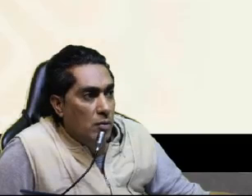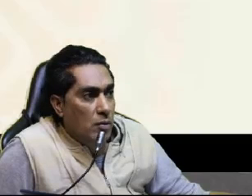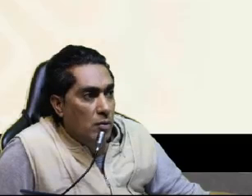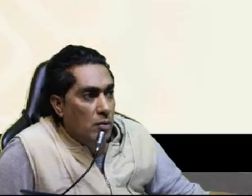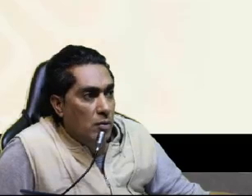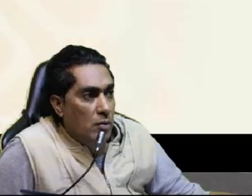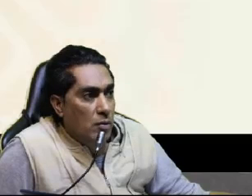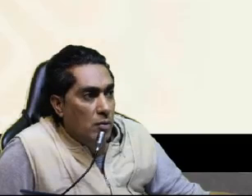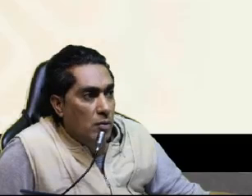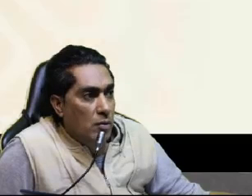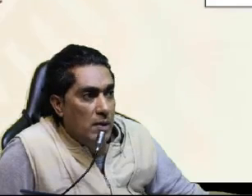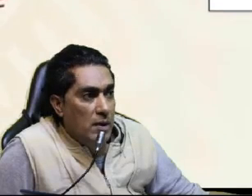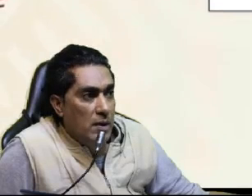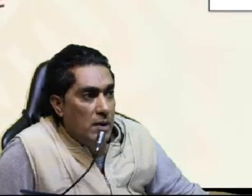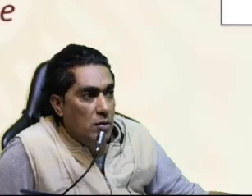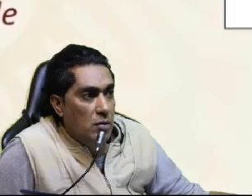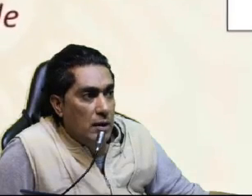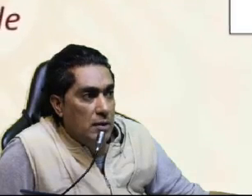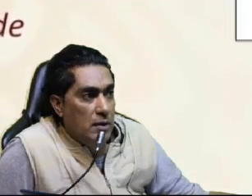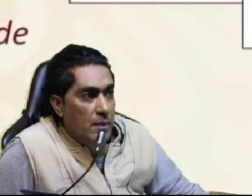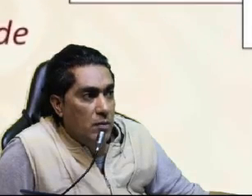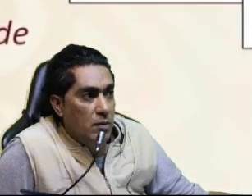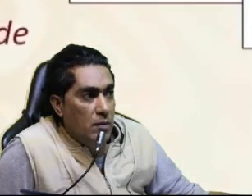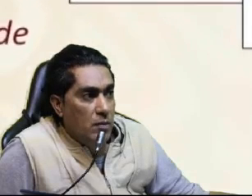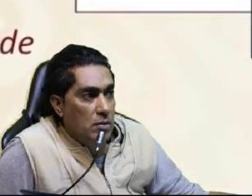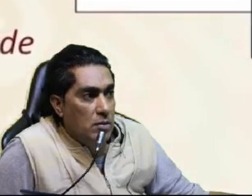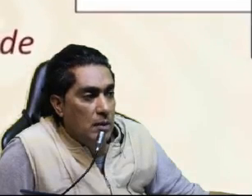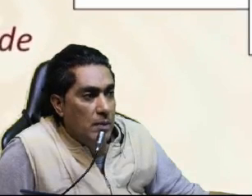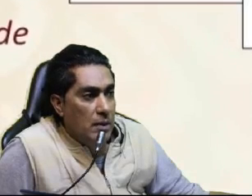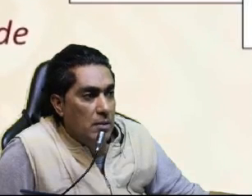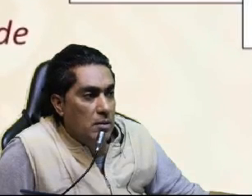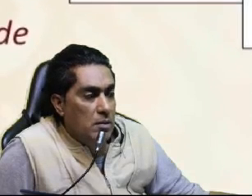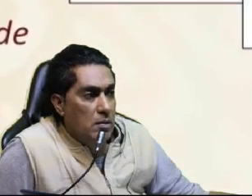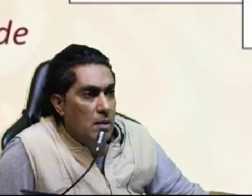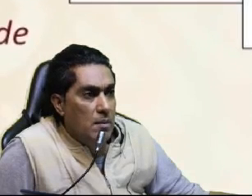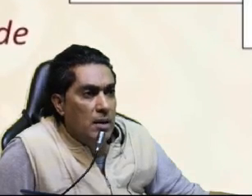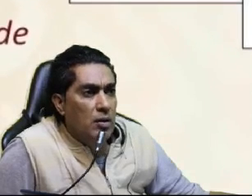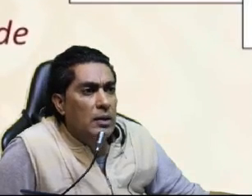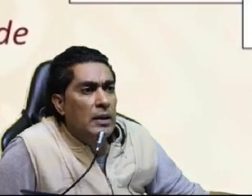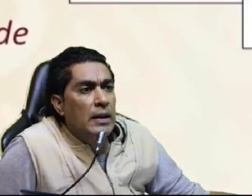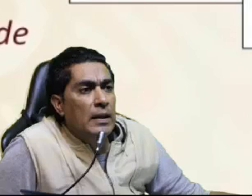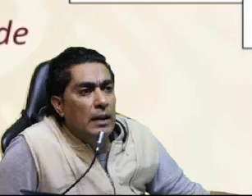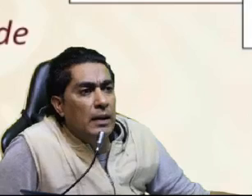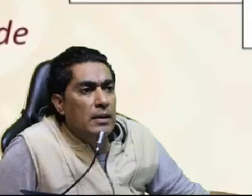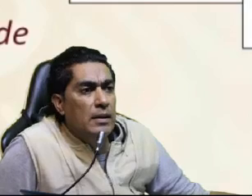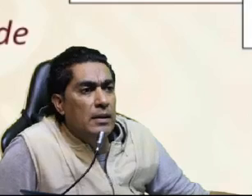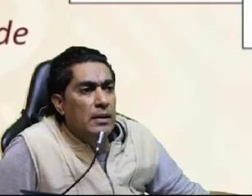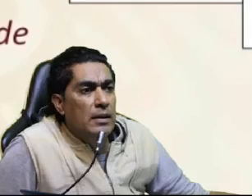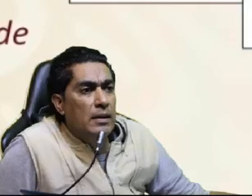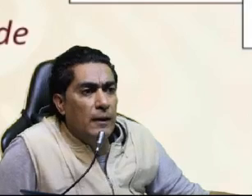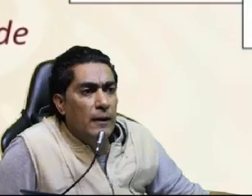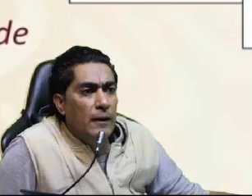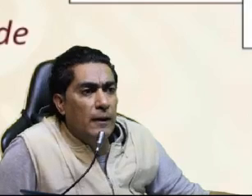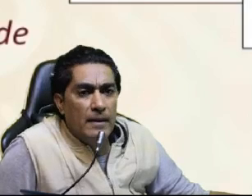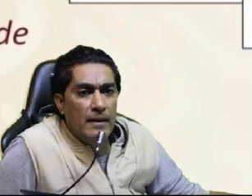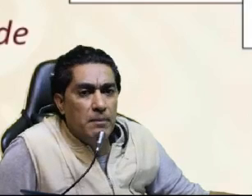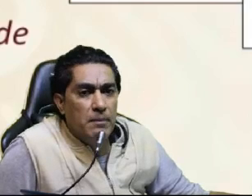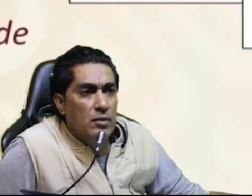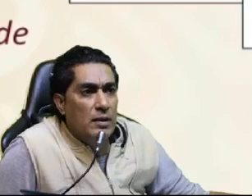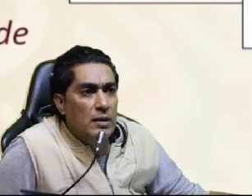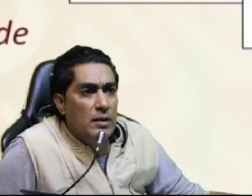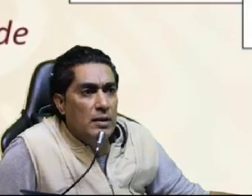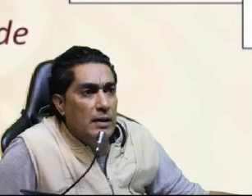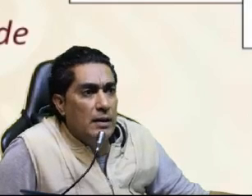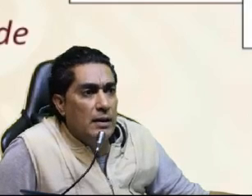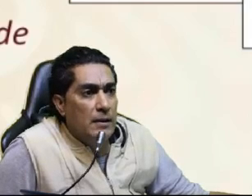al último. Todo 2021 es de vacunación. Vamos a ver, les estoy ampliando. Aquí dice que el